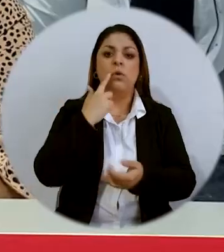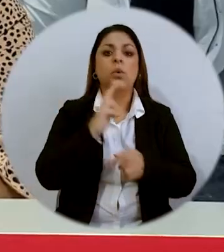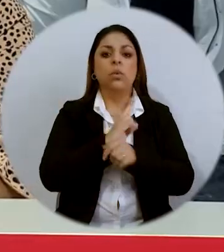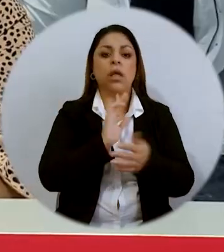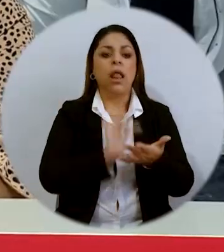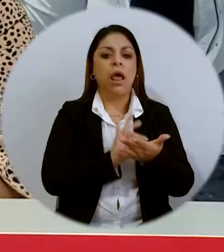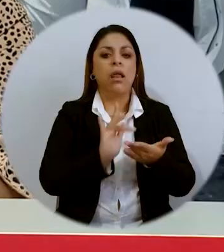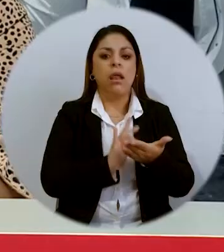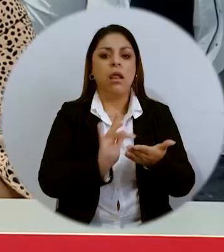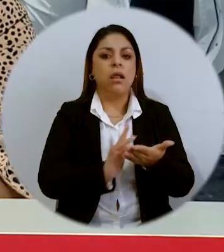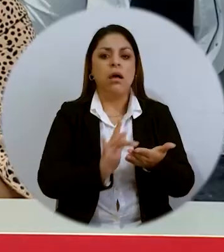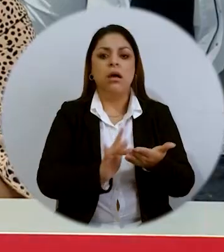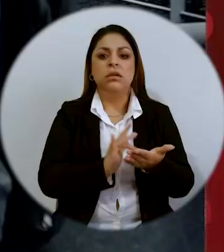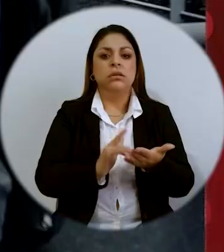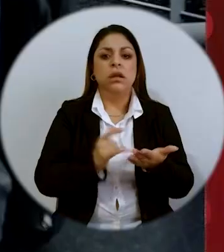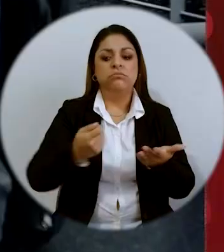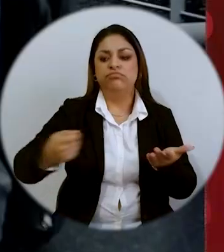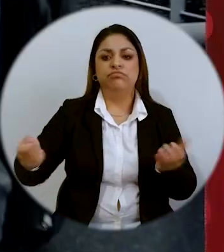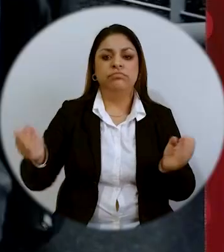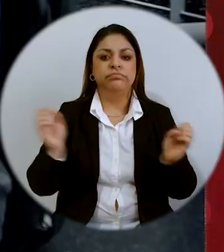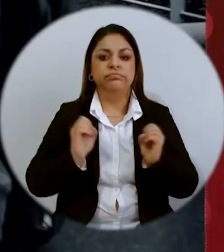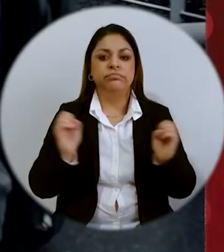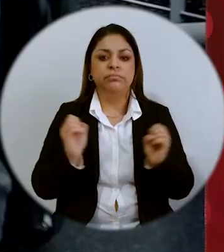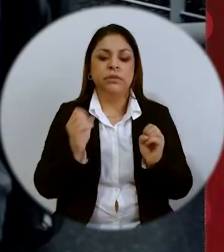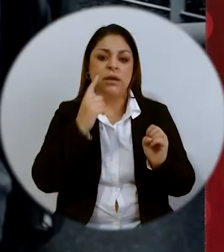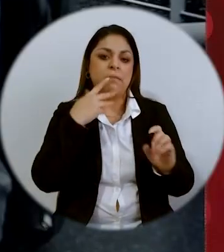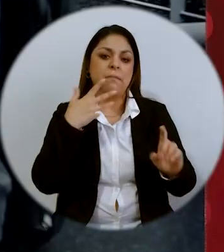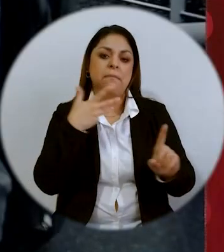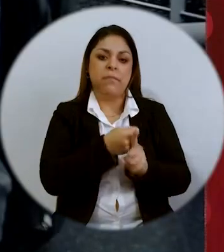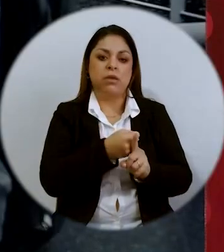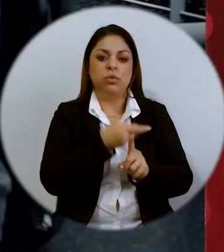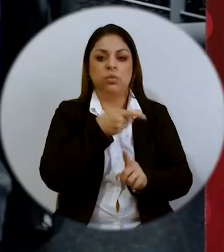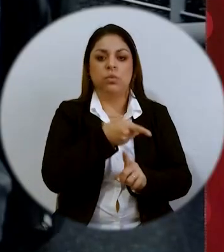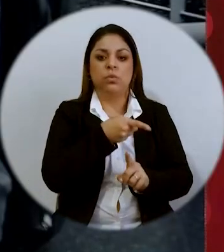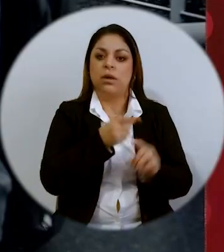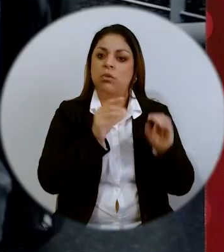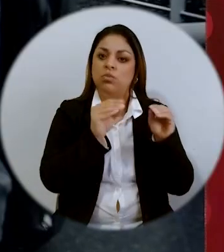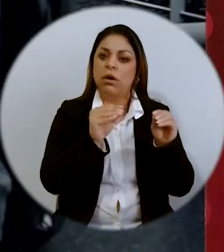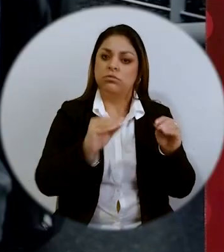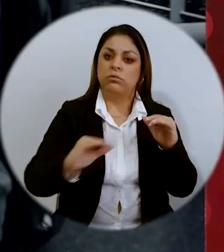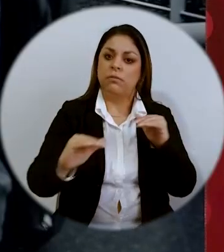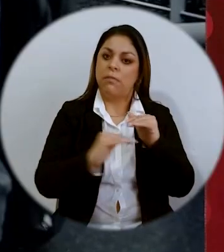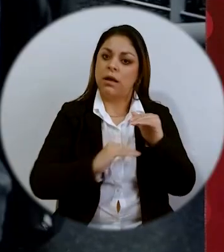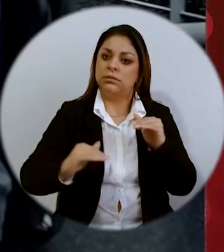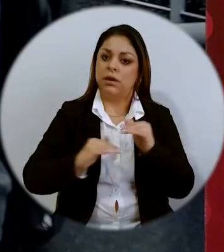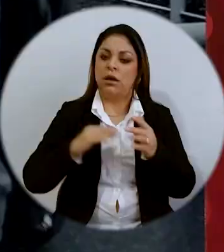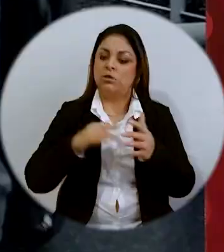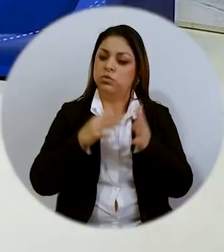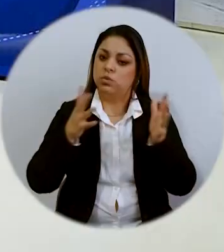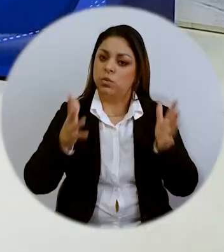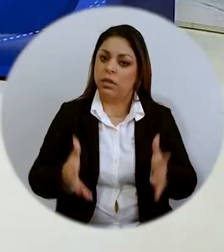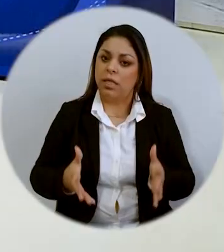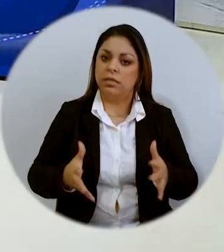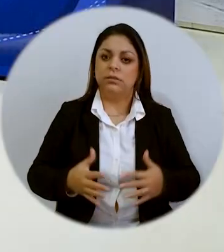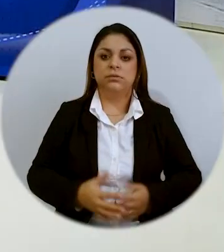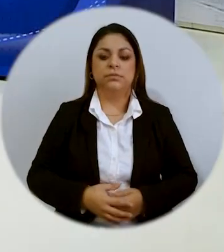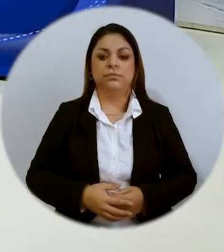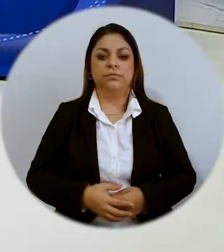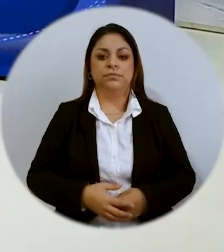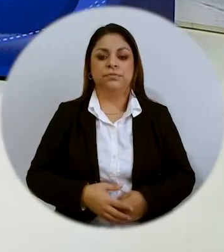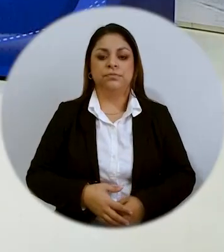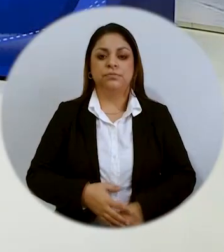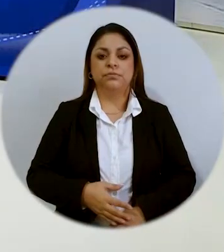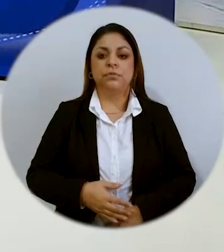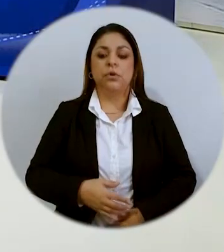uso de dispositivos móviles en la educación básica, ¿verdad?, de las personas estudiantes.